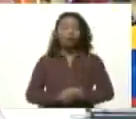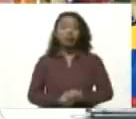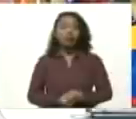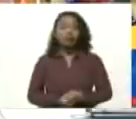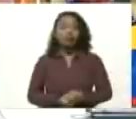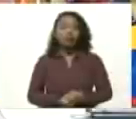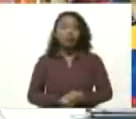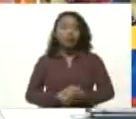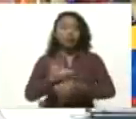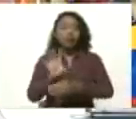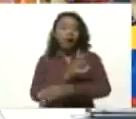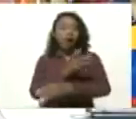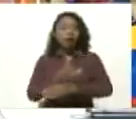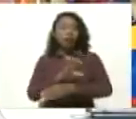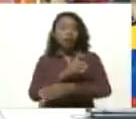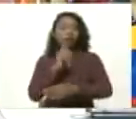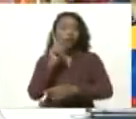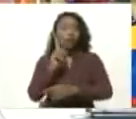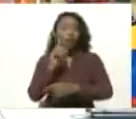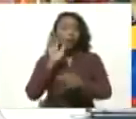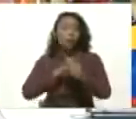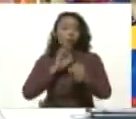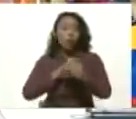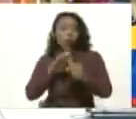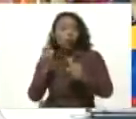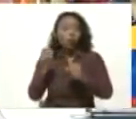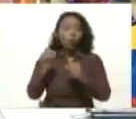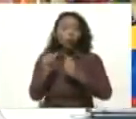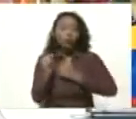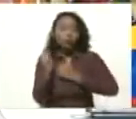¿No? Canción de un cantante de salsa, Cilia.